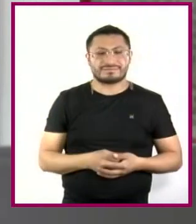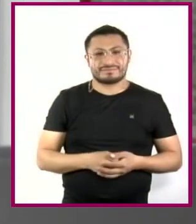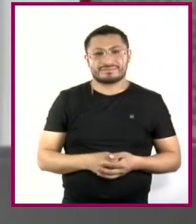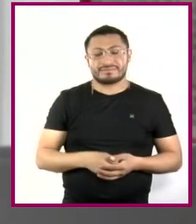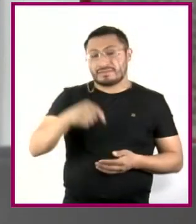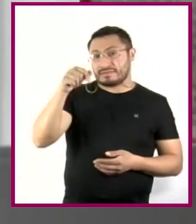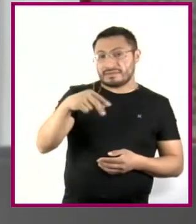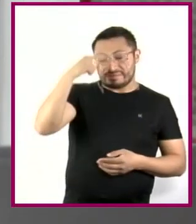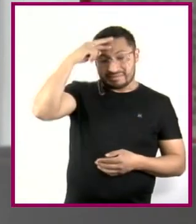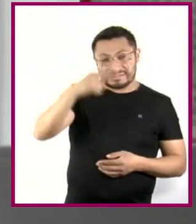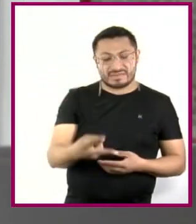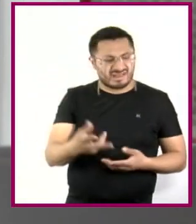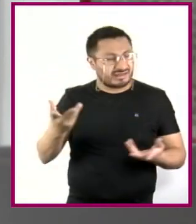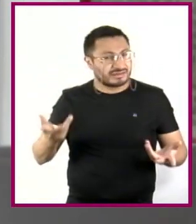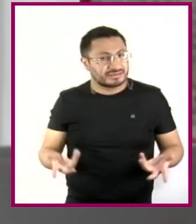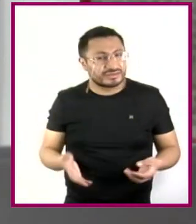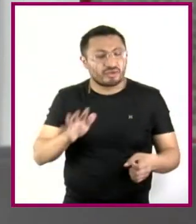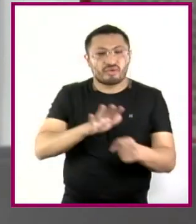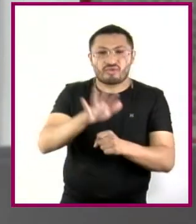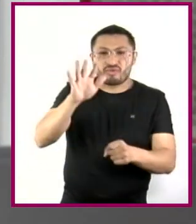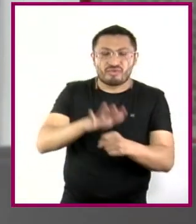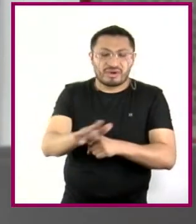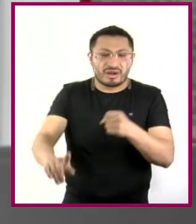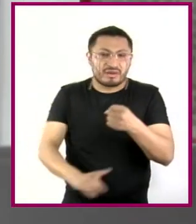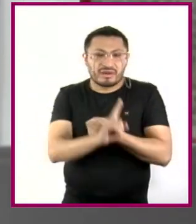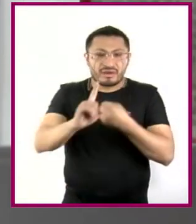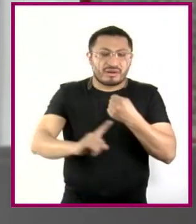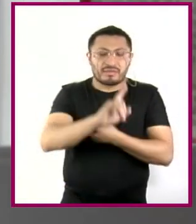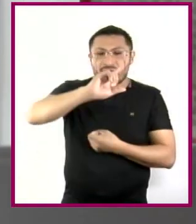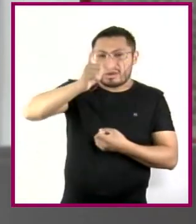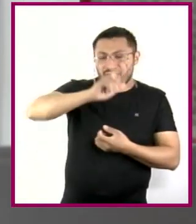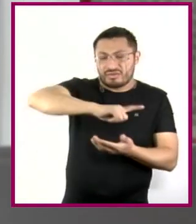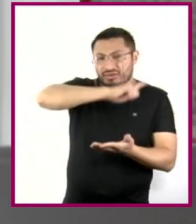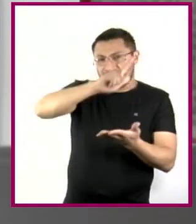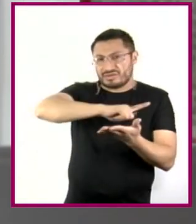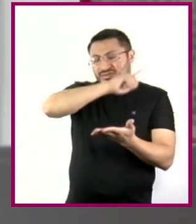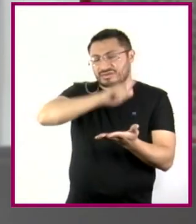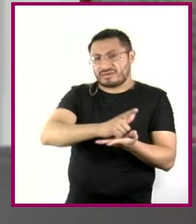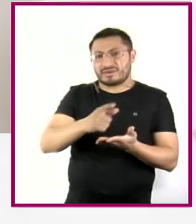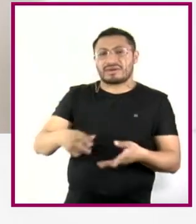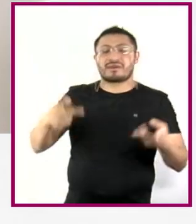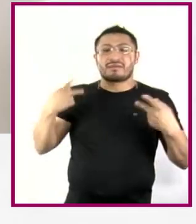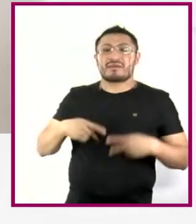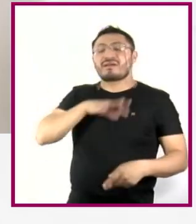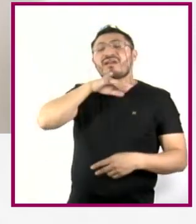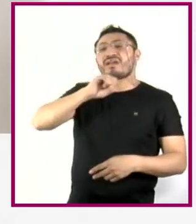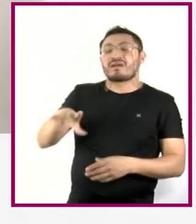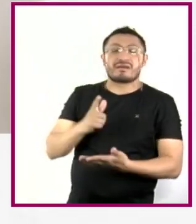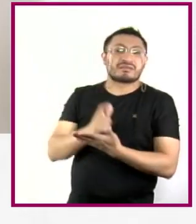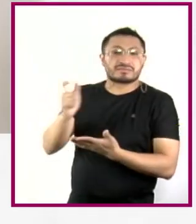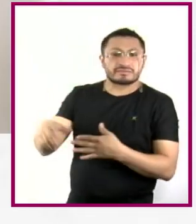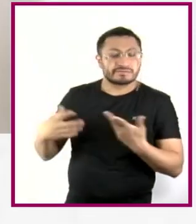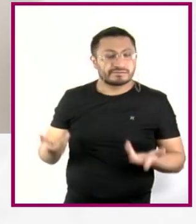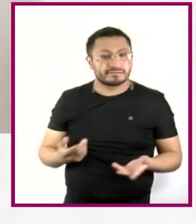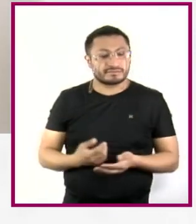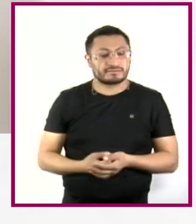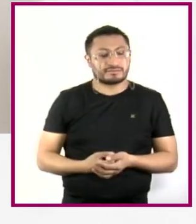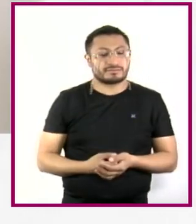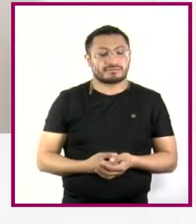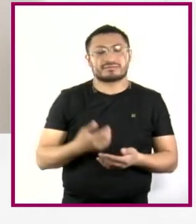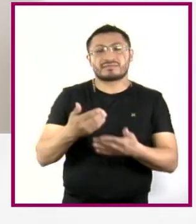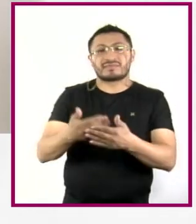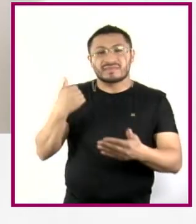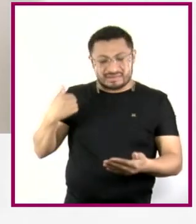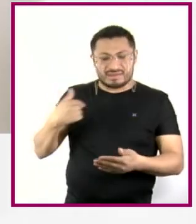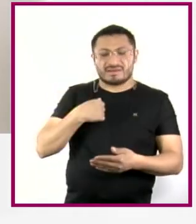En México, ¿cuáles son las complejidades de la aplicación del principio el que contamina, paga? Como mencionaba, el principio quien